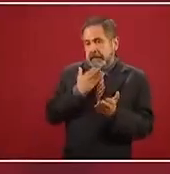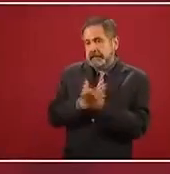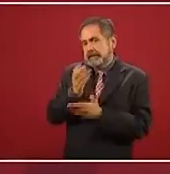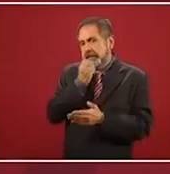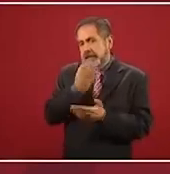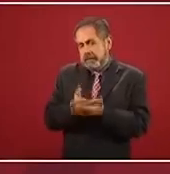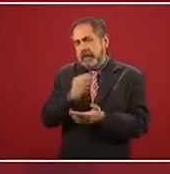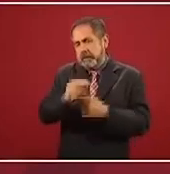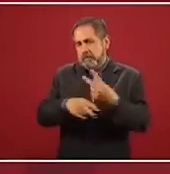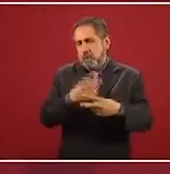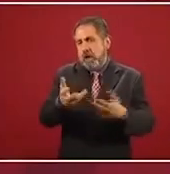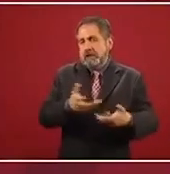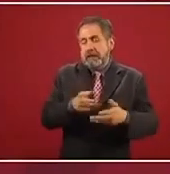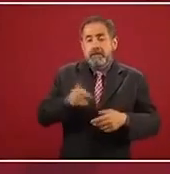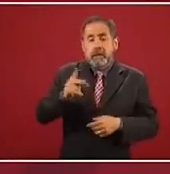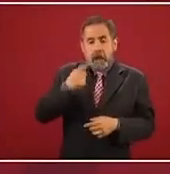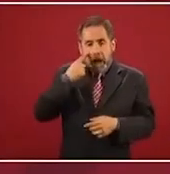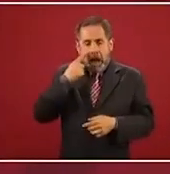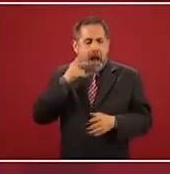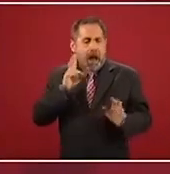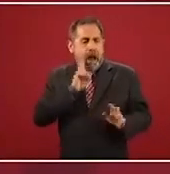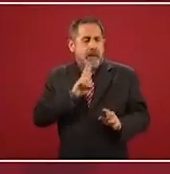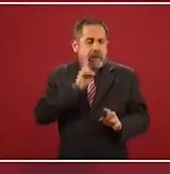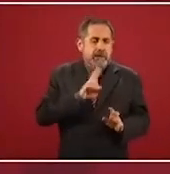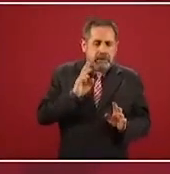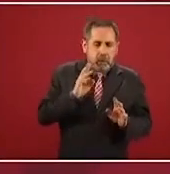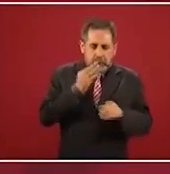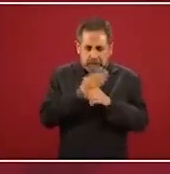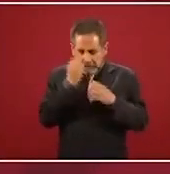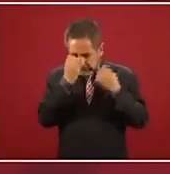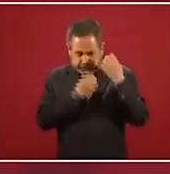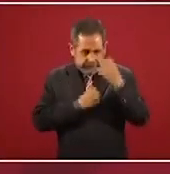se tiene que hacer. Pero de todas maneras estamos